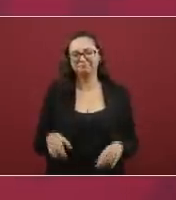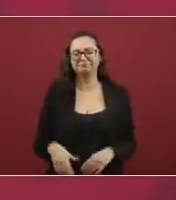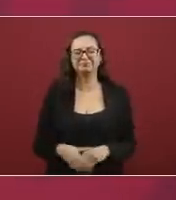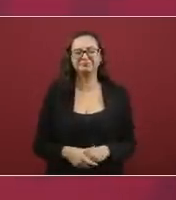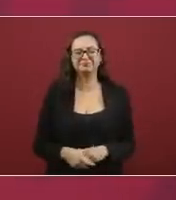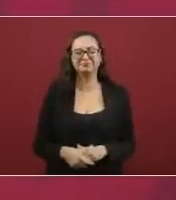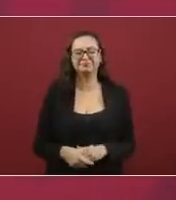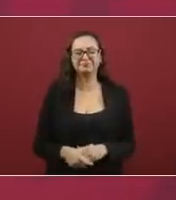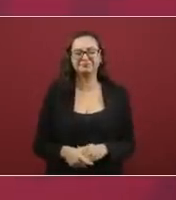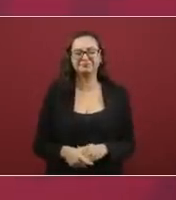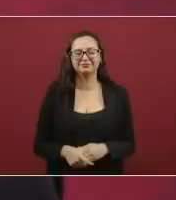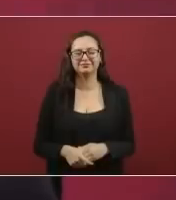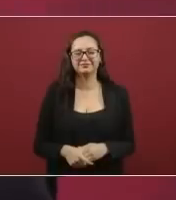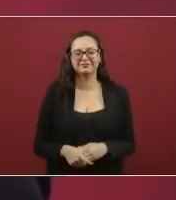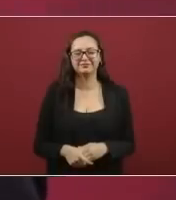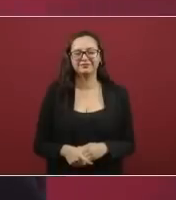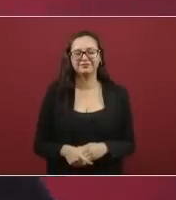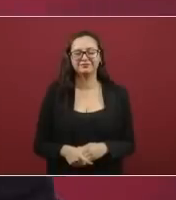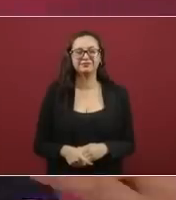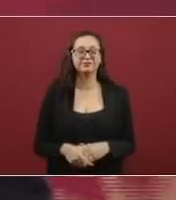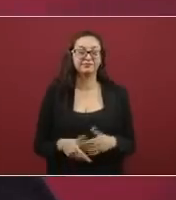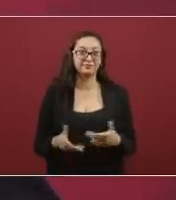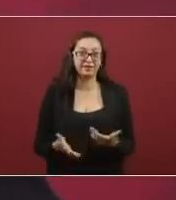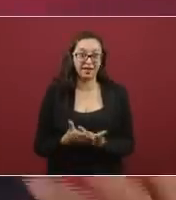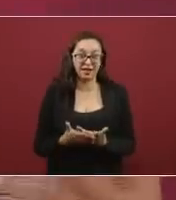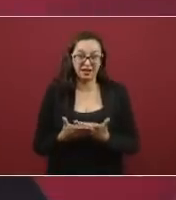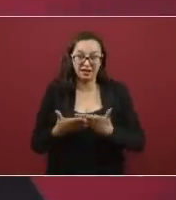ahora que se logra